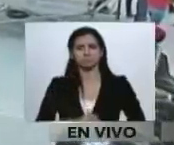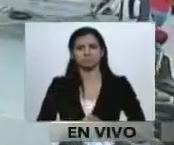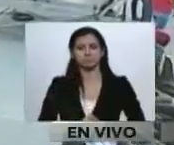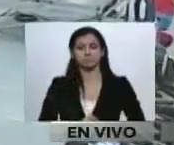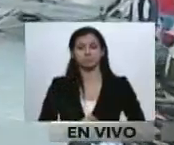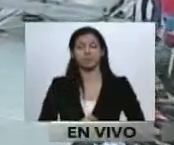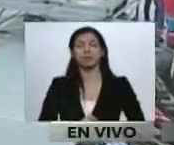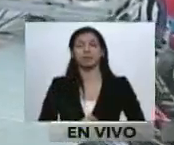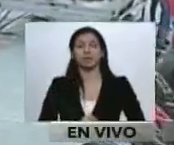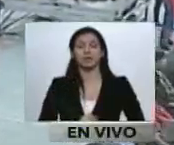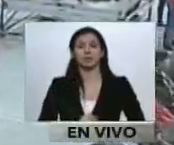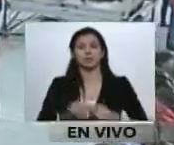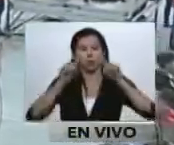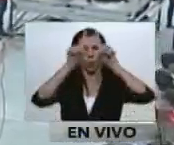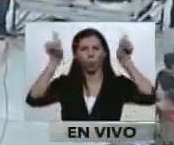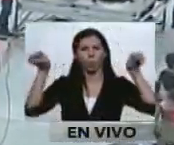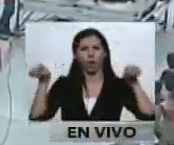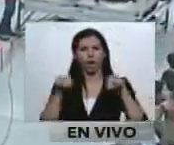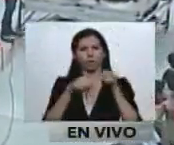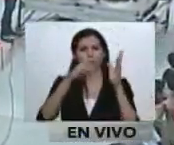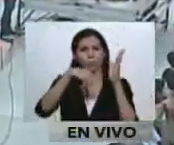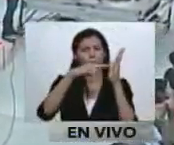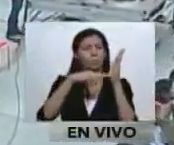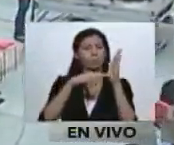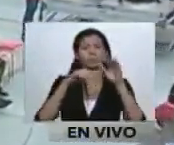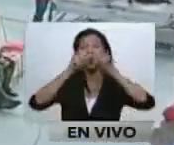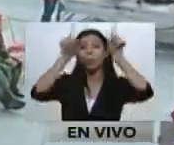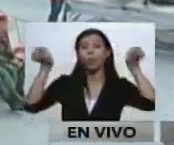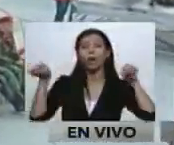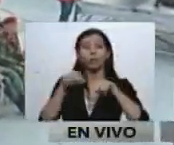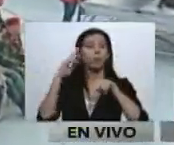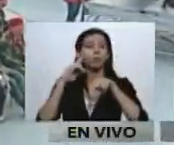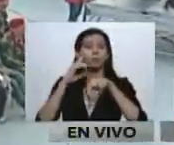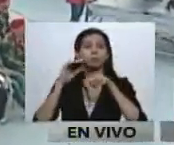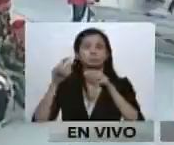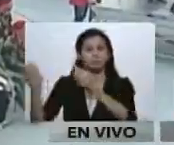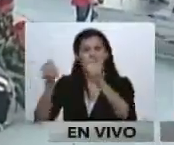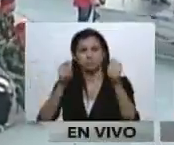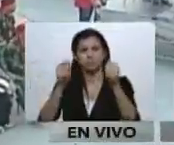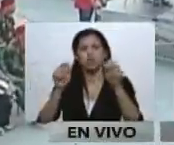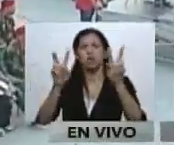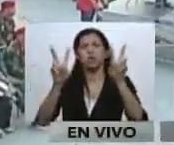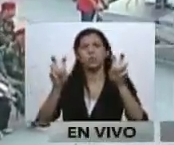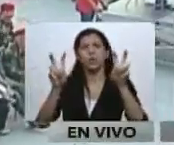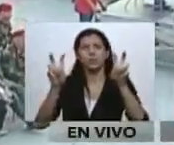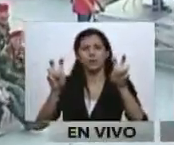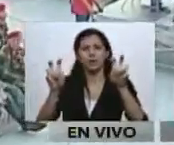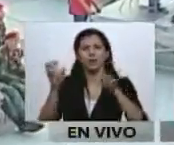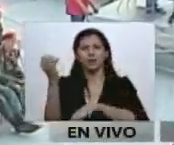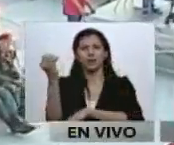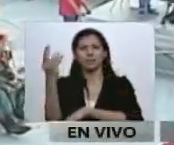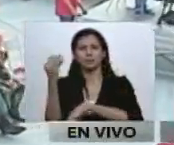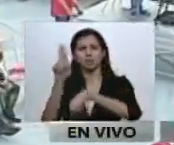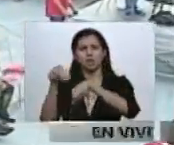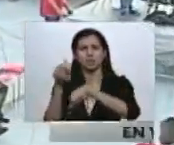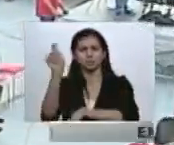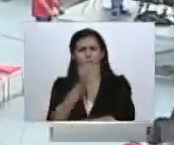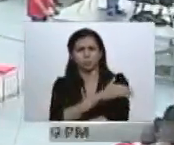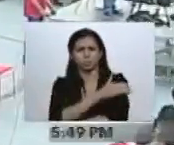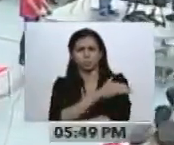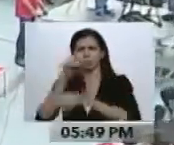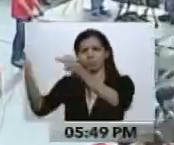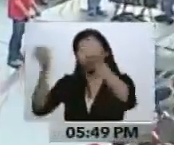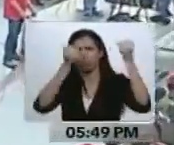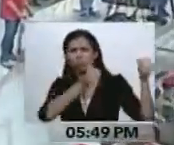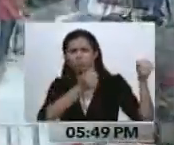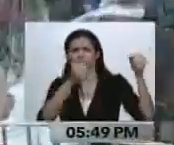El retrato de Bolívar que fue destruido durante la toma de posesión de la oposición en la Asamblea Nacional junto